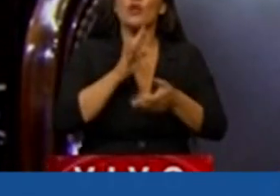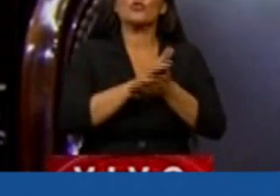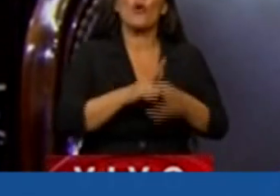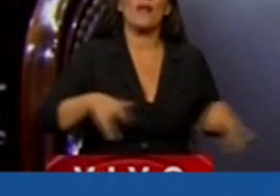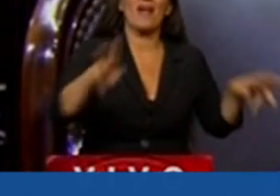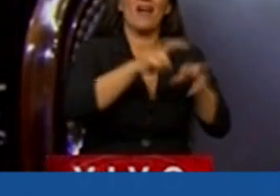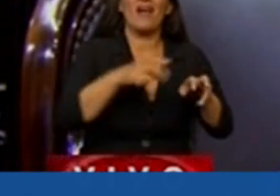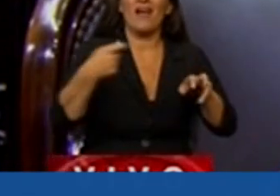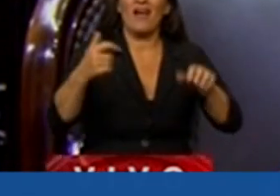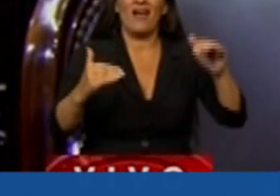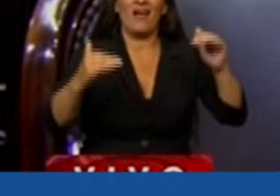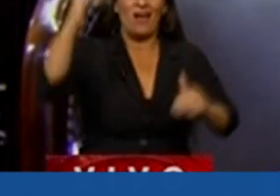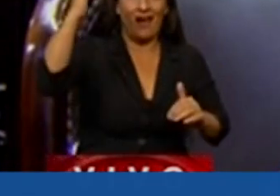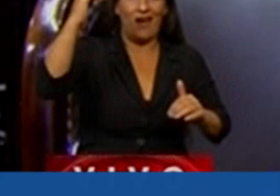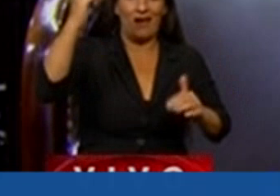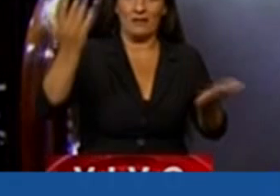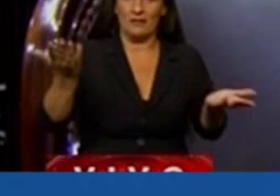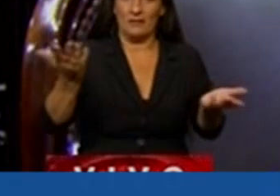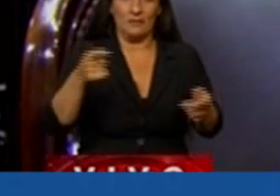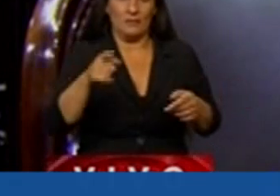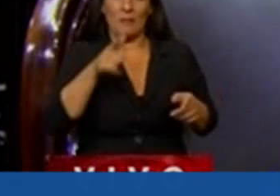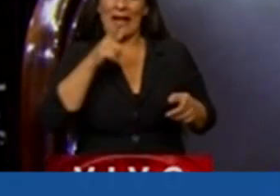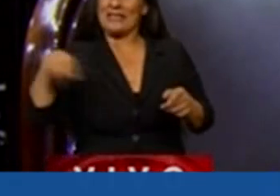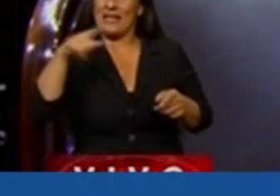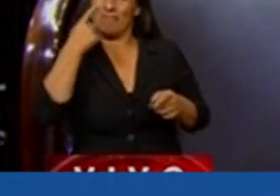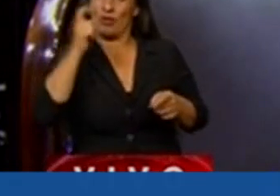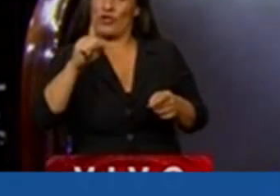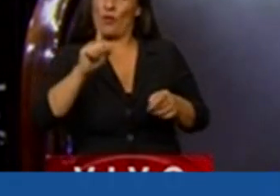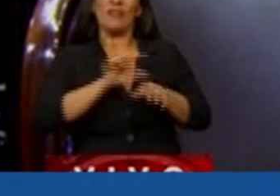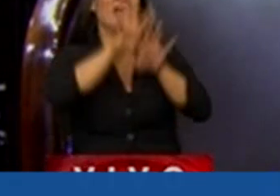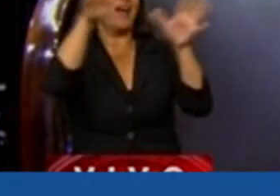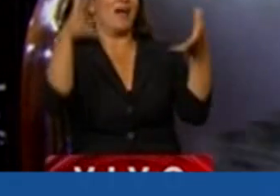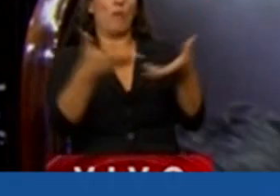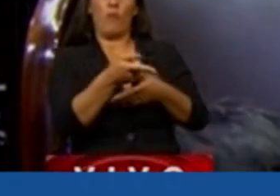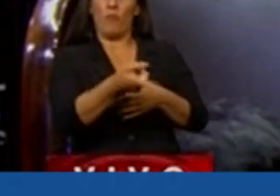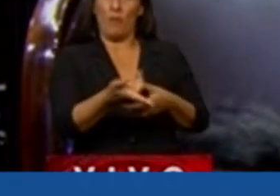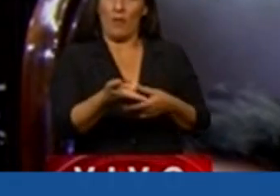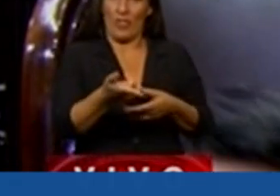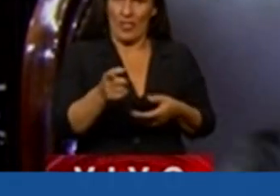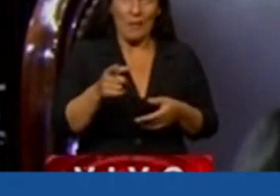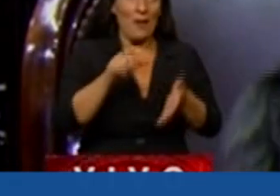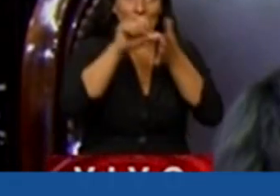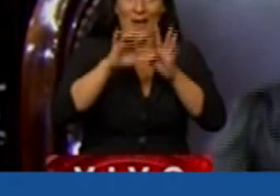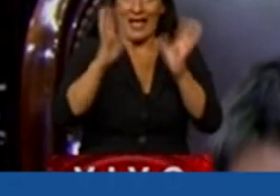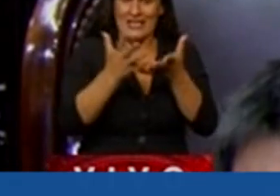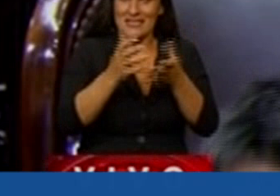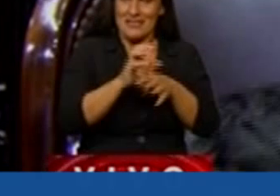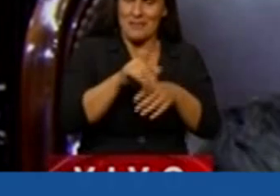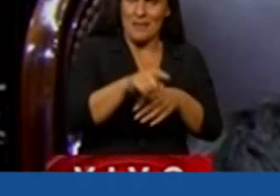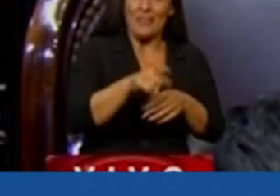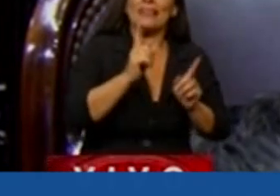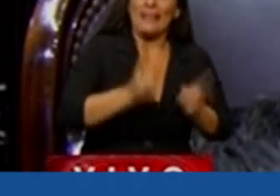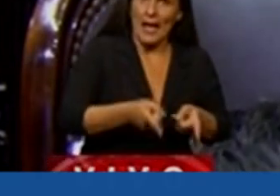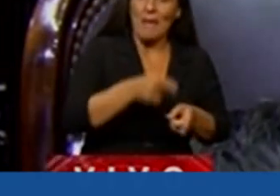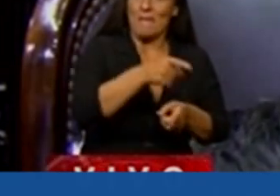fiscal, obviando que existe una pandemia en el mundo, pero particularmente en la Argentina, afectando a las